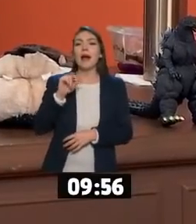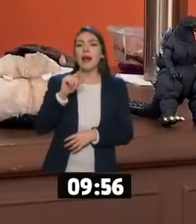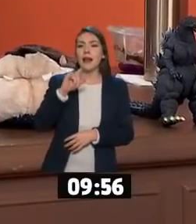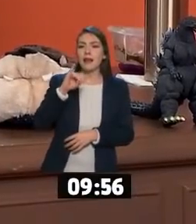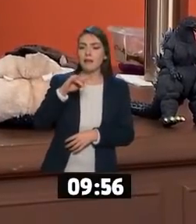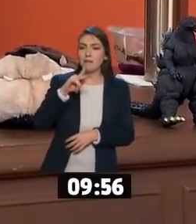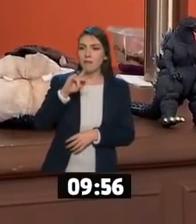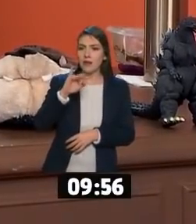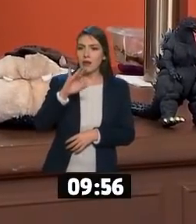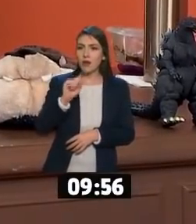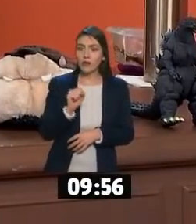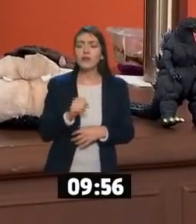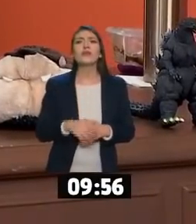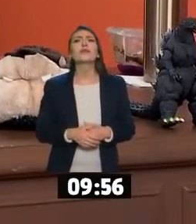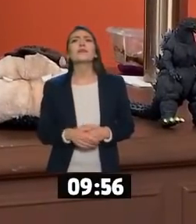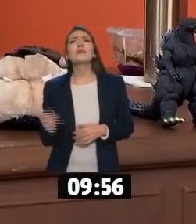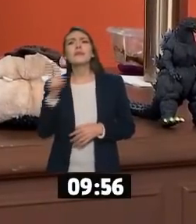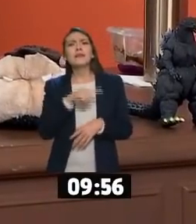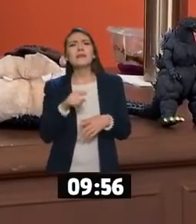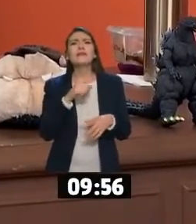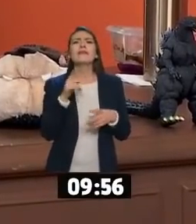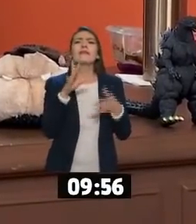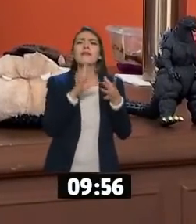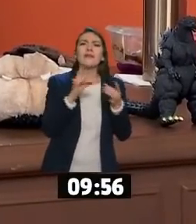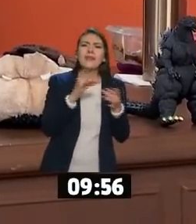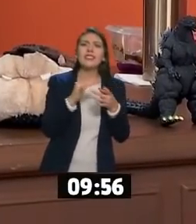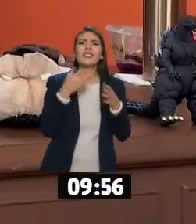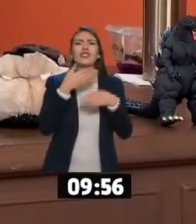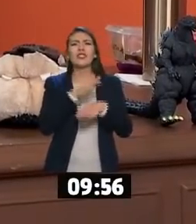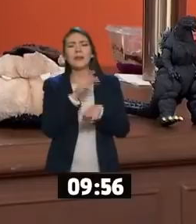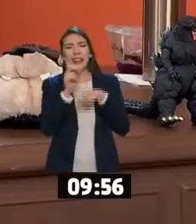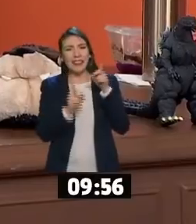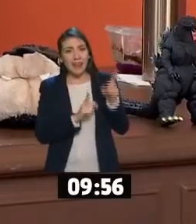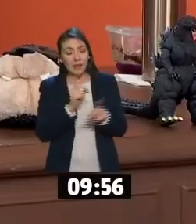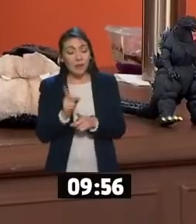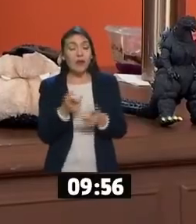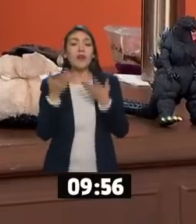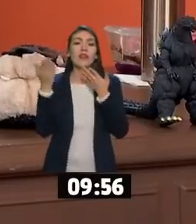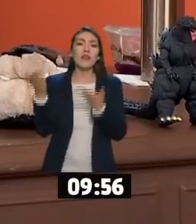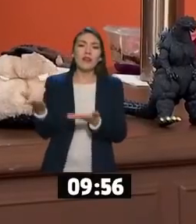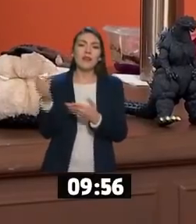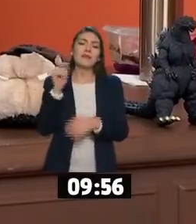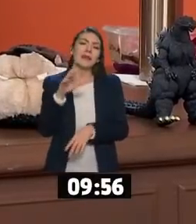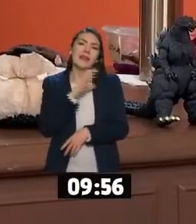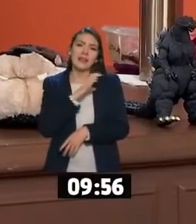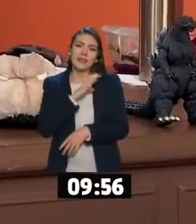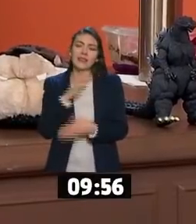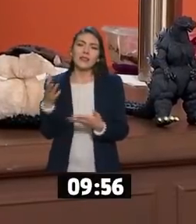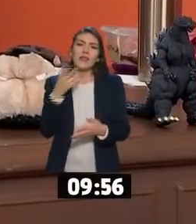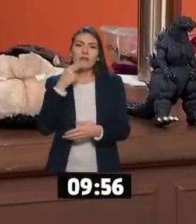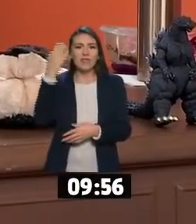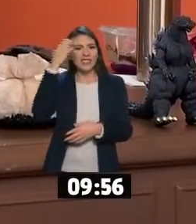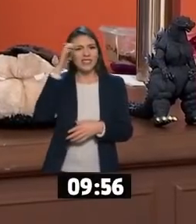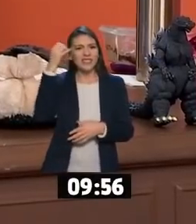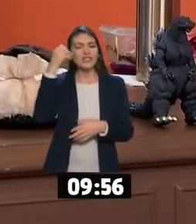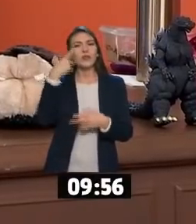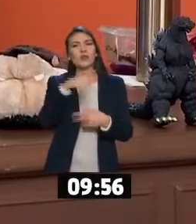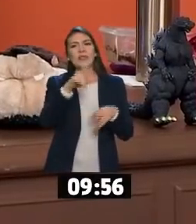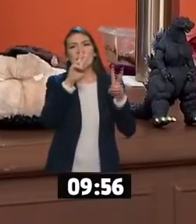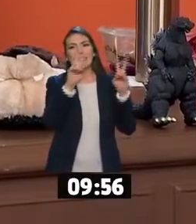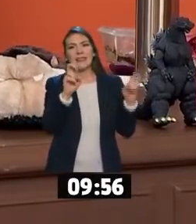del ¿Cómo nos está yendo? Lo bueno, lo malo, lo feo, vamos a recibir con un caluroso aplauso y como debe de ser a nuestro experto en temas